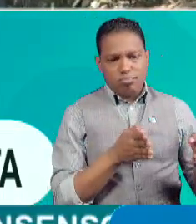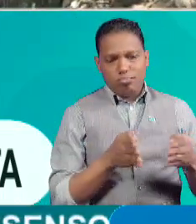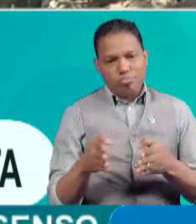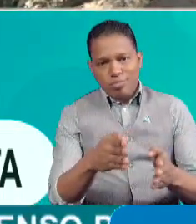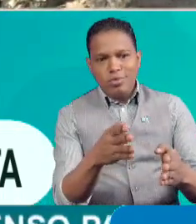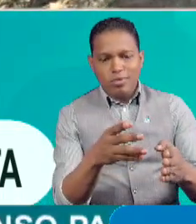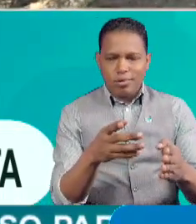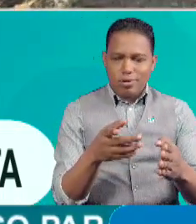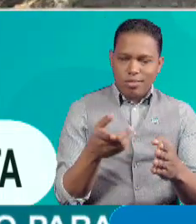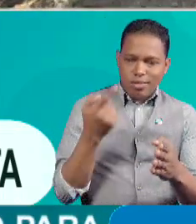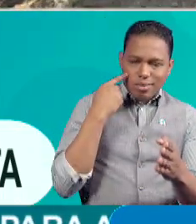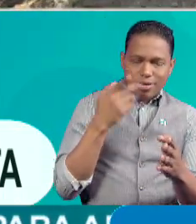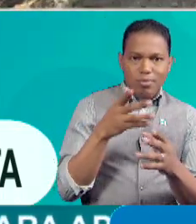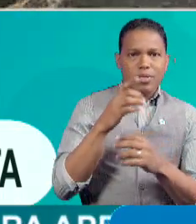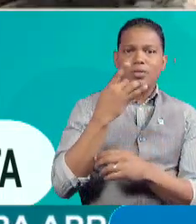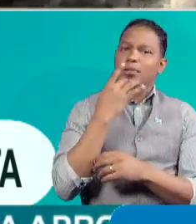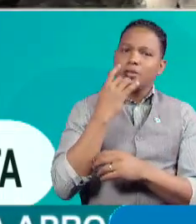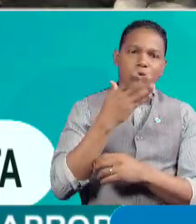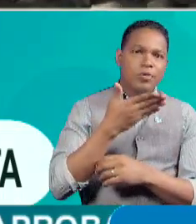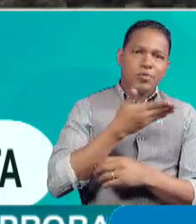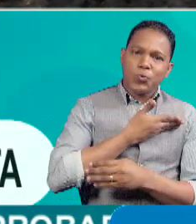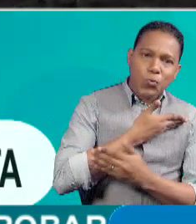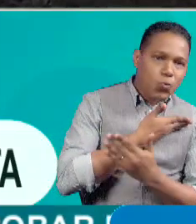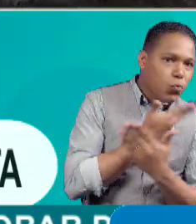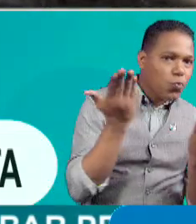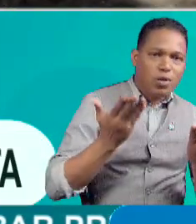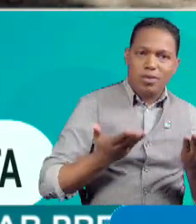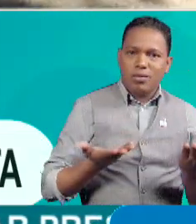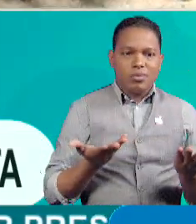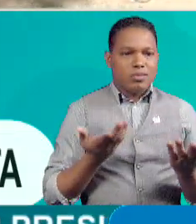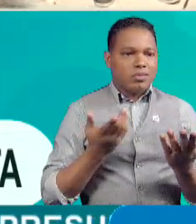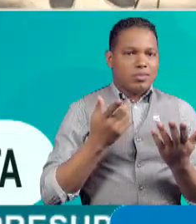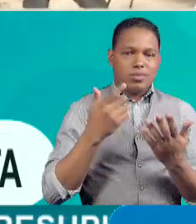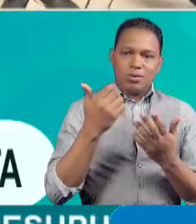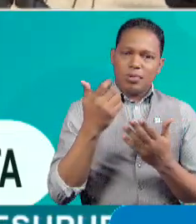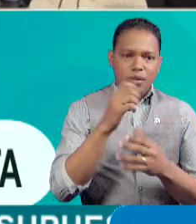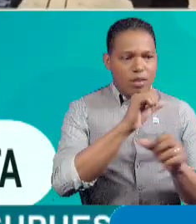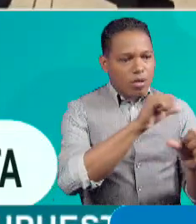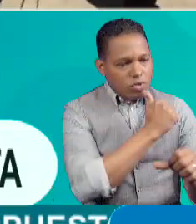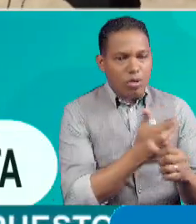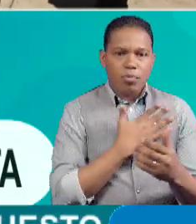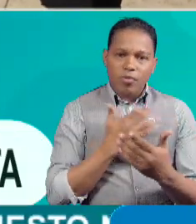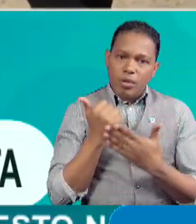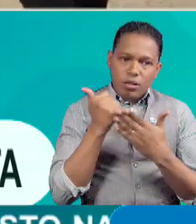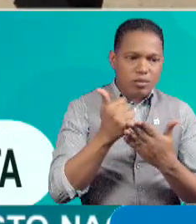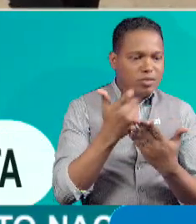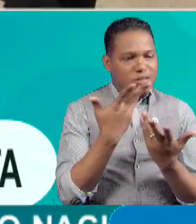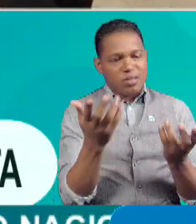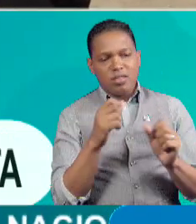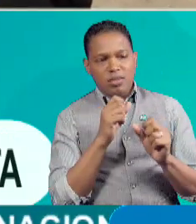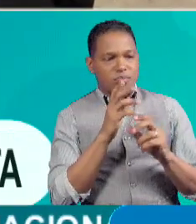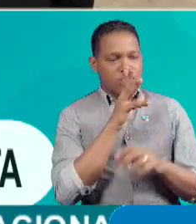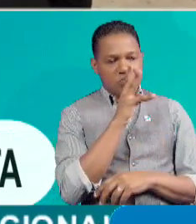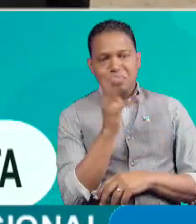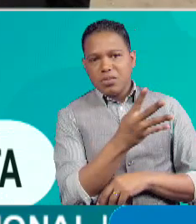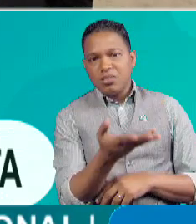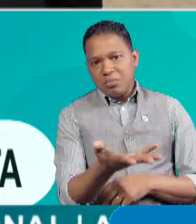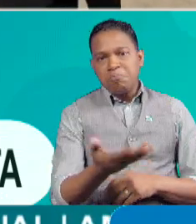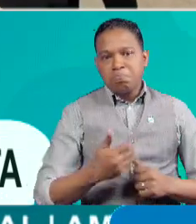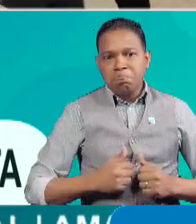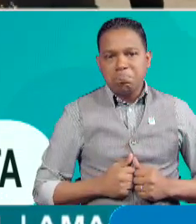autopista, ¿tú me entiendes? La luz, no tenemos luz. Que nos ayuden las autoridades, que estamos descuidados, el pueblo. Bueno, muchas gracias.